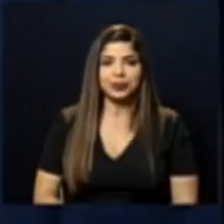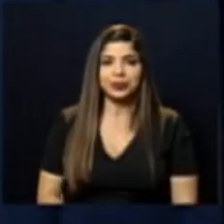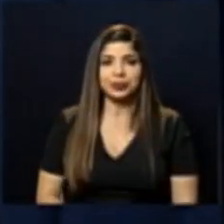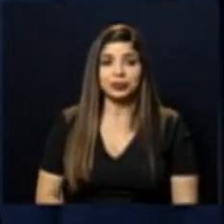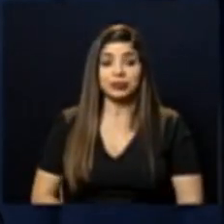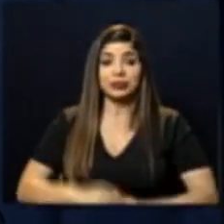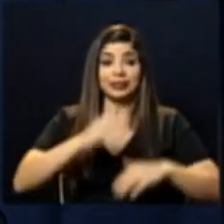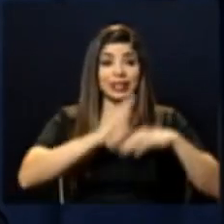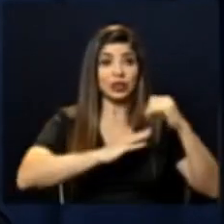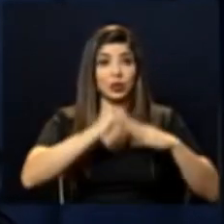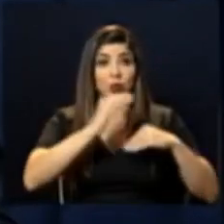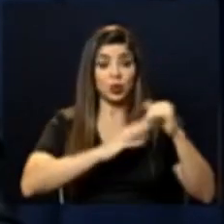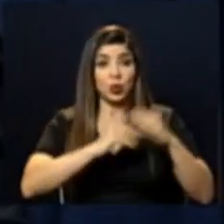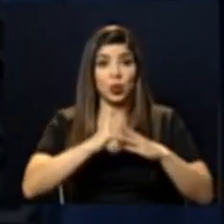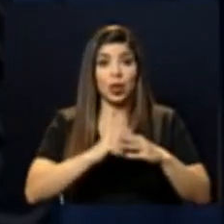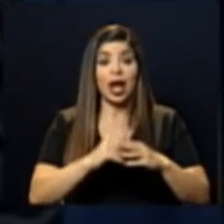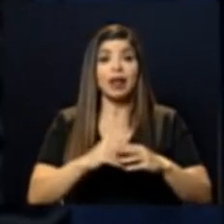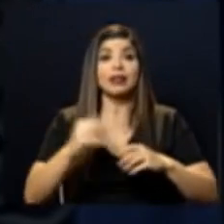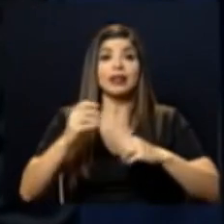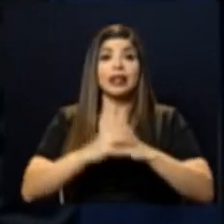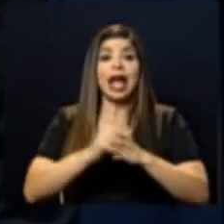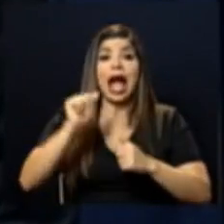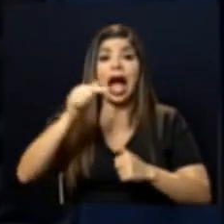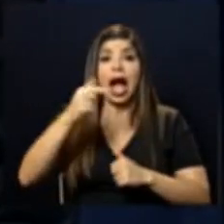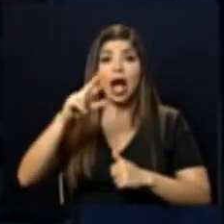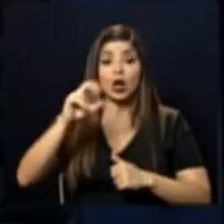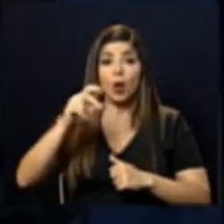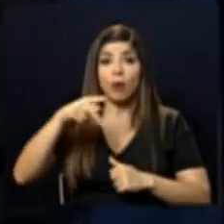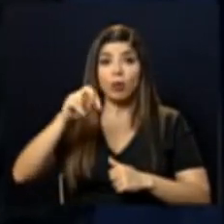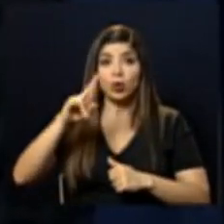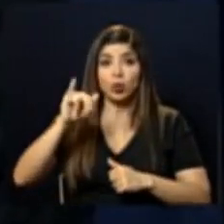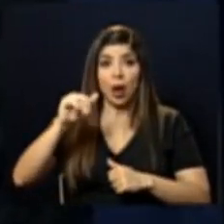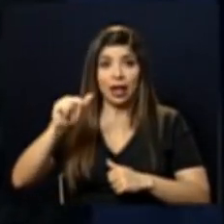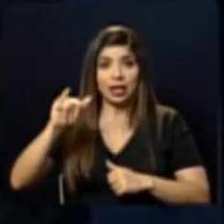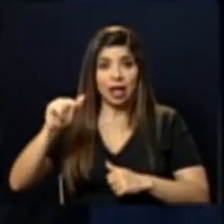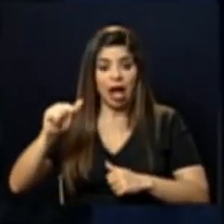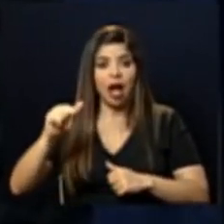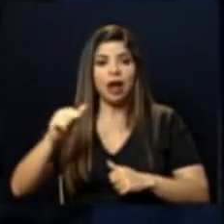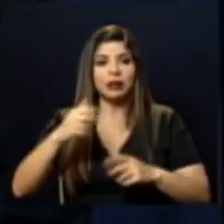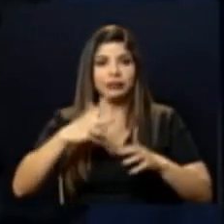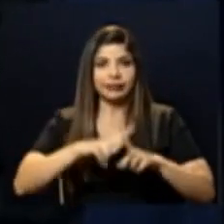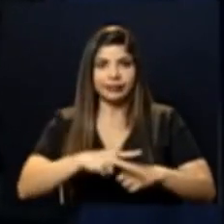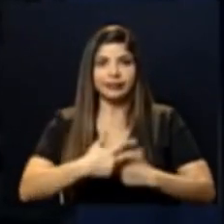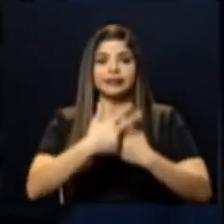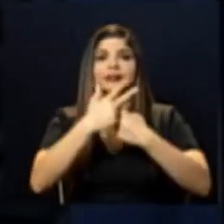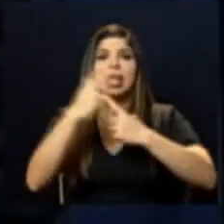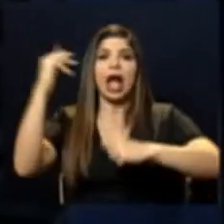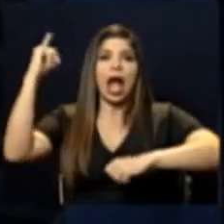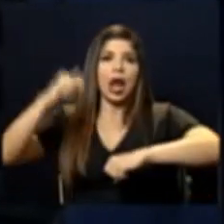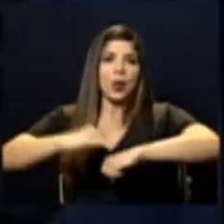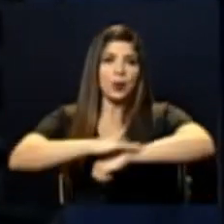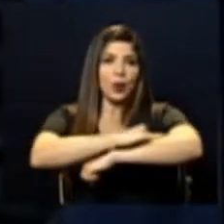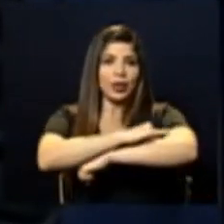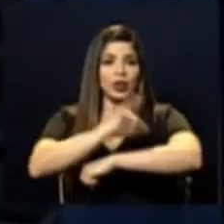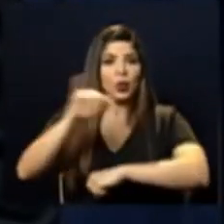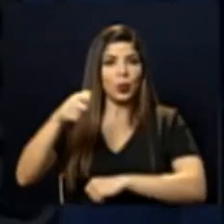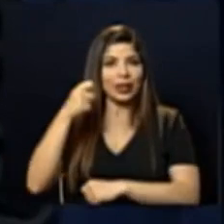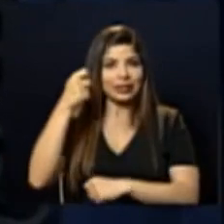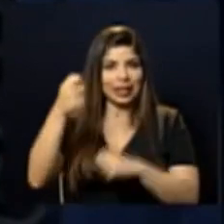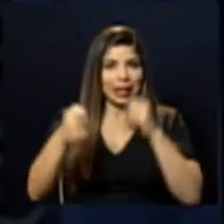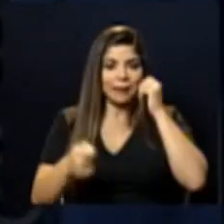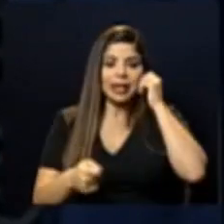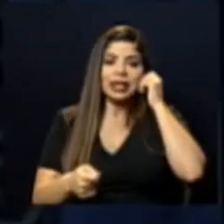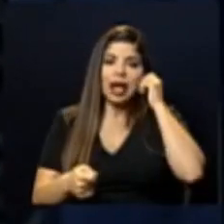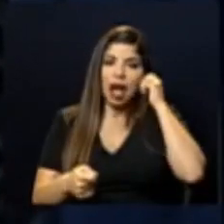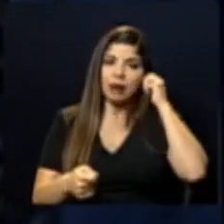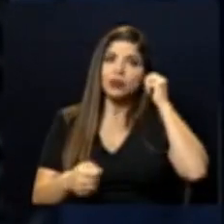En infraestructura aeroportuaria, se inauguraron las ampliaciones del aeropuerto Juan Santamaría,